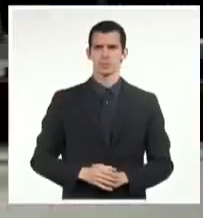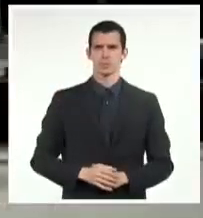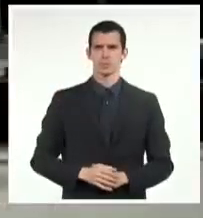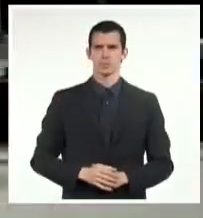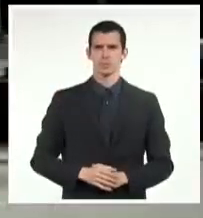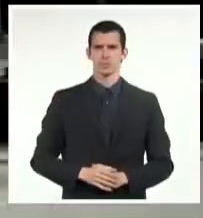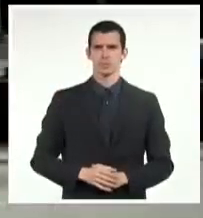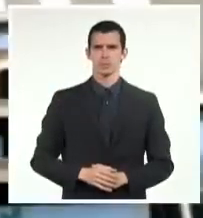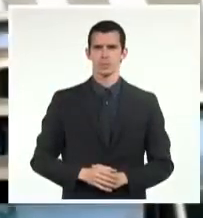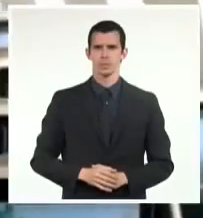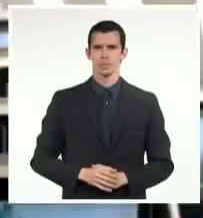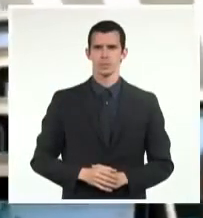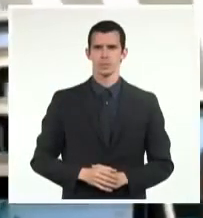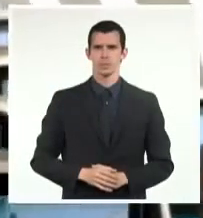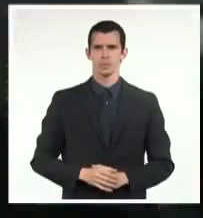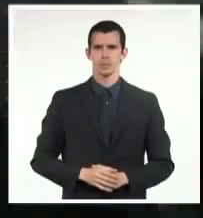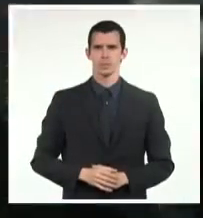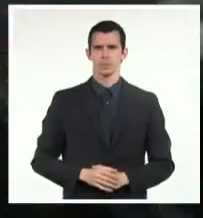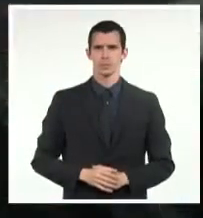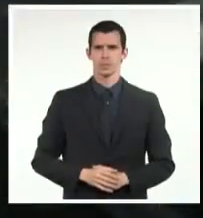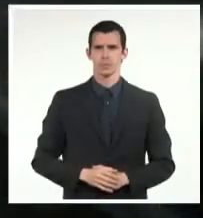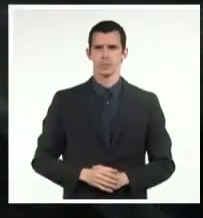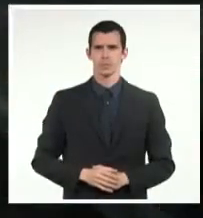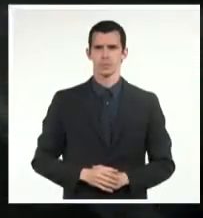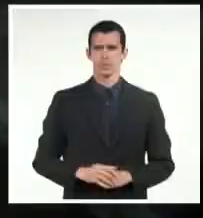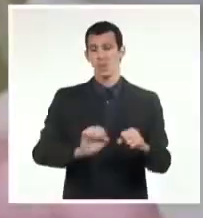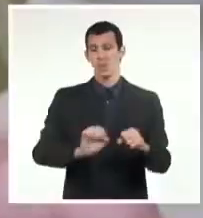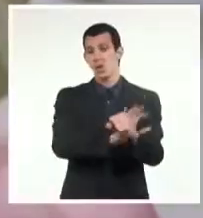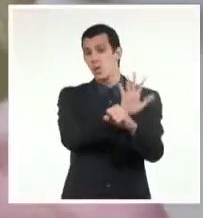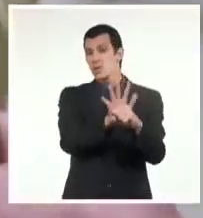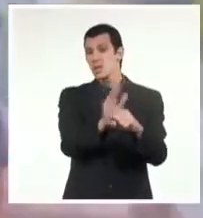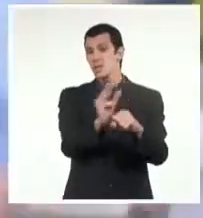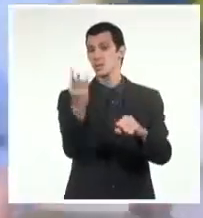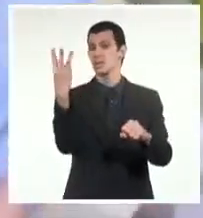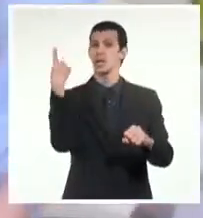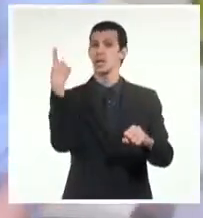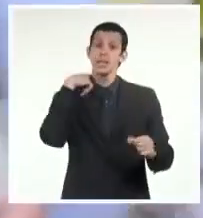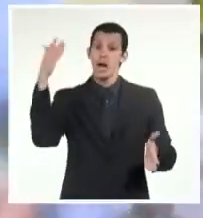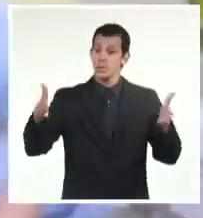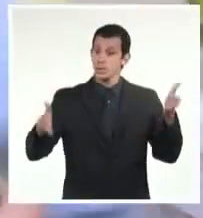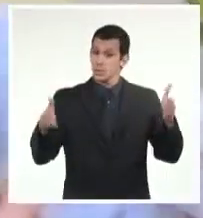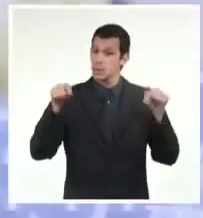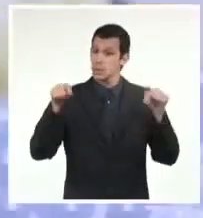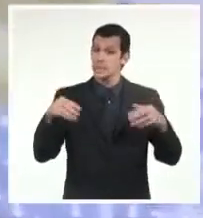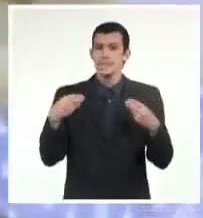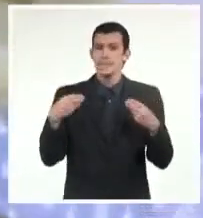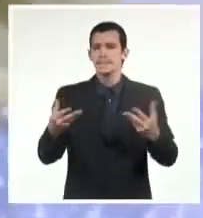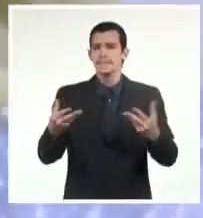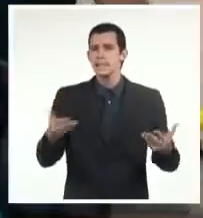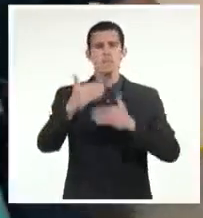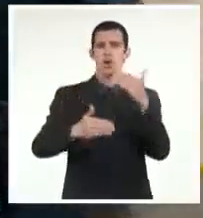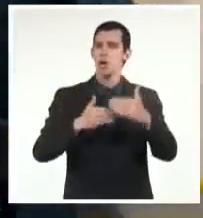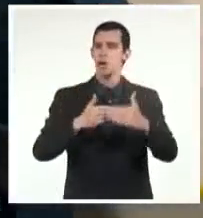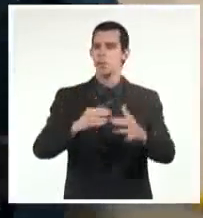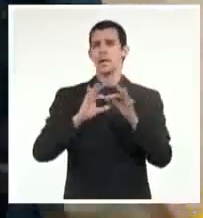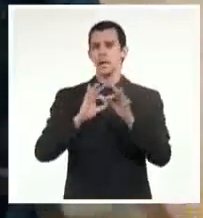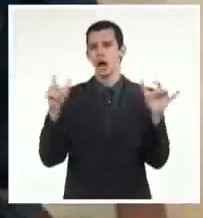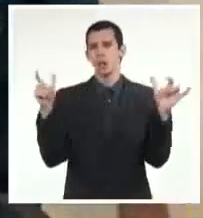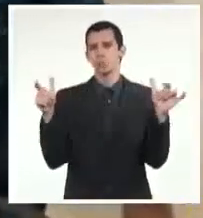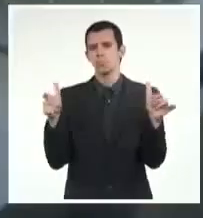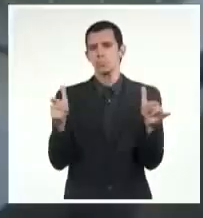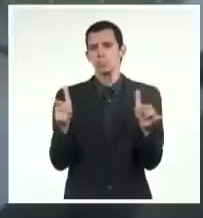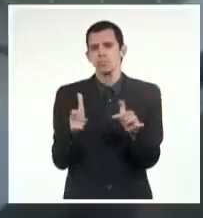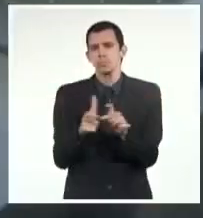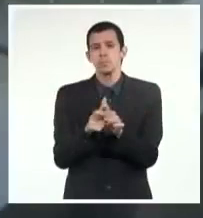El azote de la COVID-19 durante los últimos 3 años representó un desafío sin precedentes para el turismo. La pandemia significó un antes y un